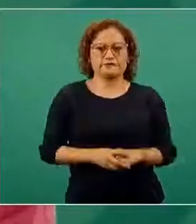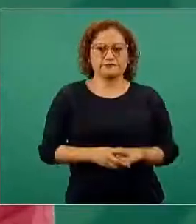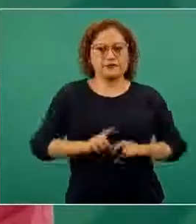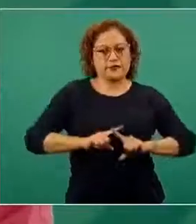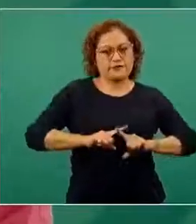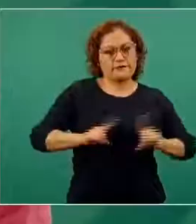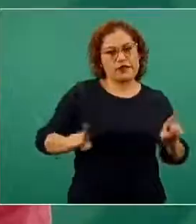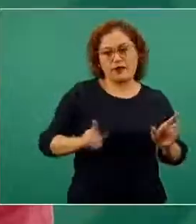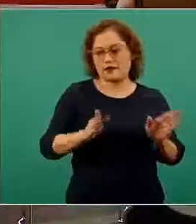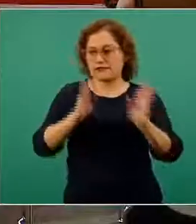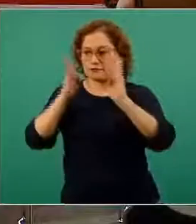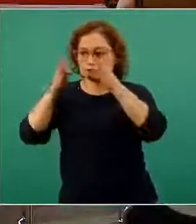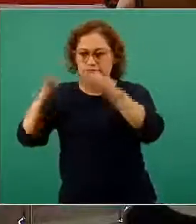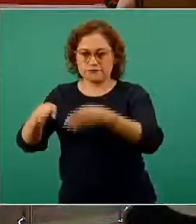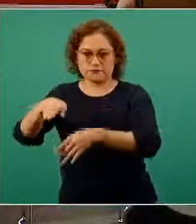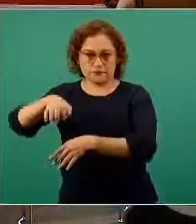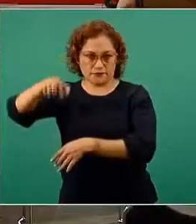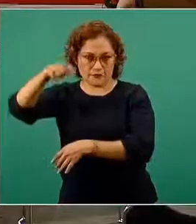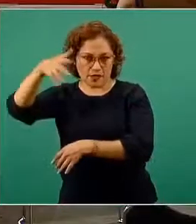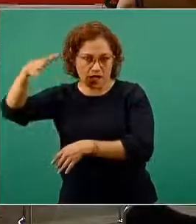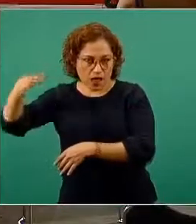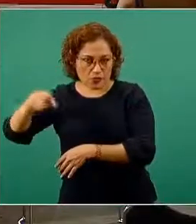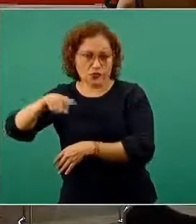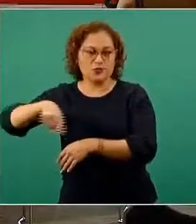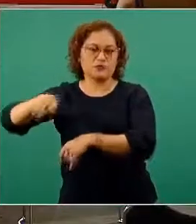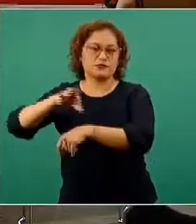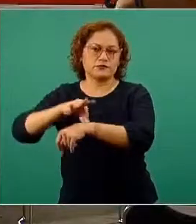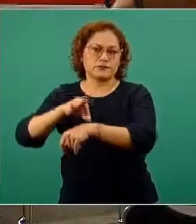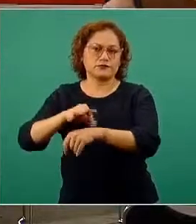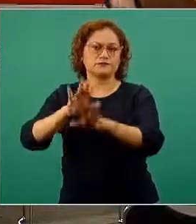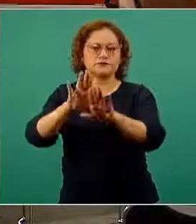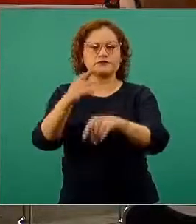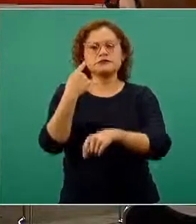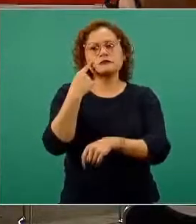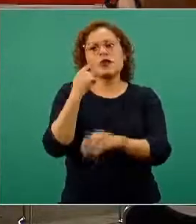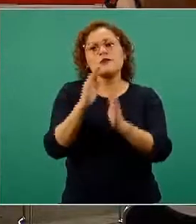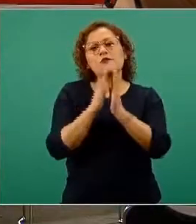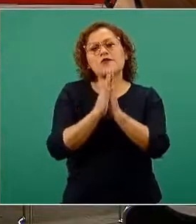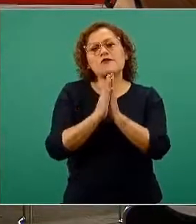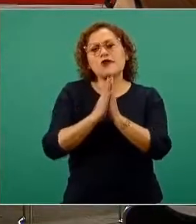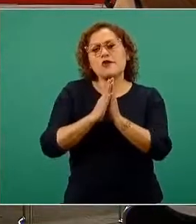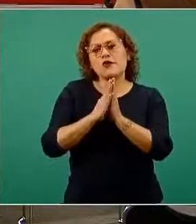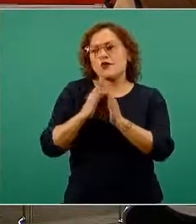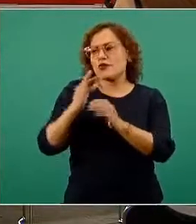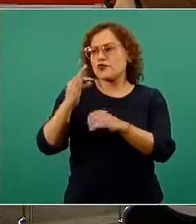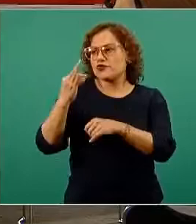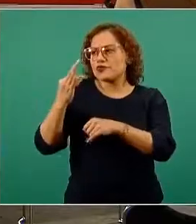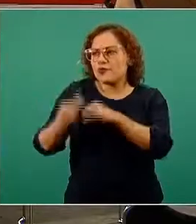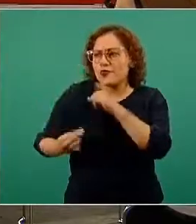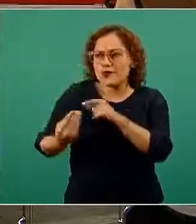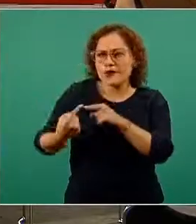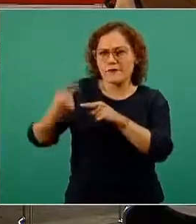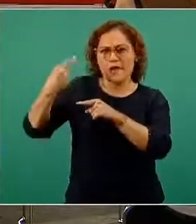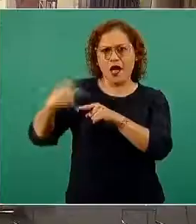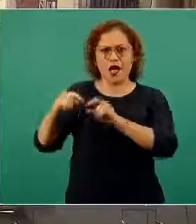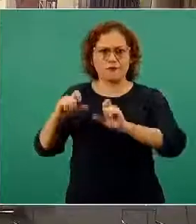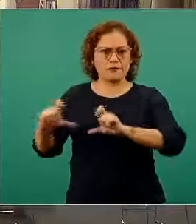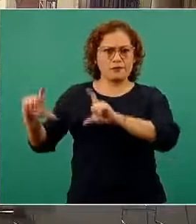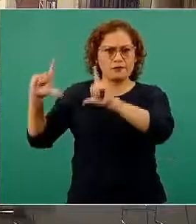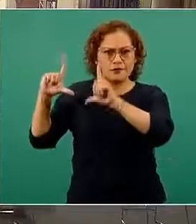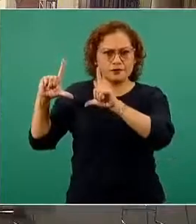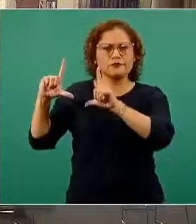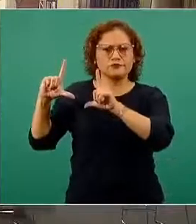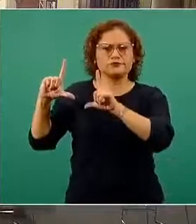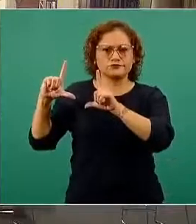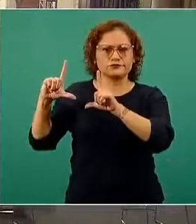Vamos a empezar, si son tan amables, Paco, de poner la penúltima diapositiva donde se ve lo que presentamos esta mañana de